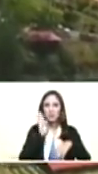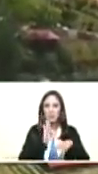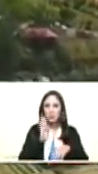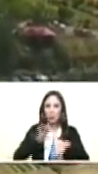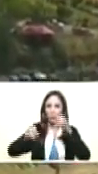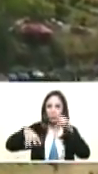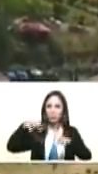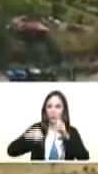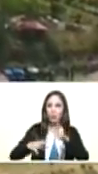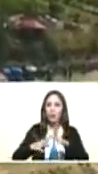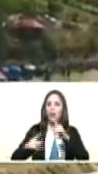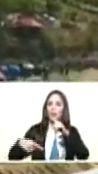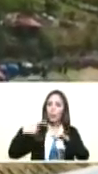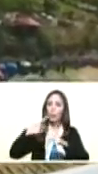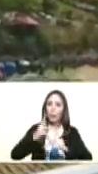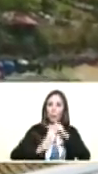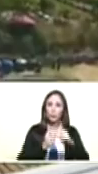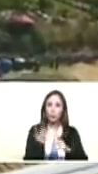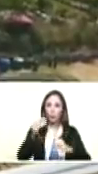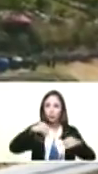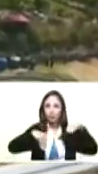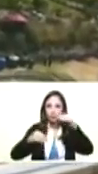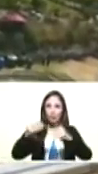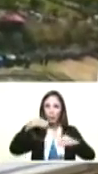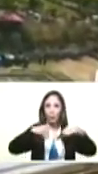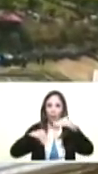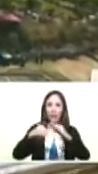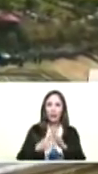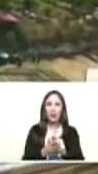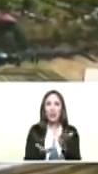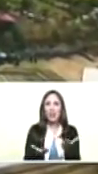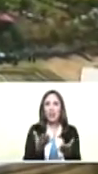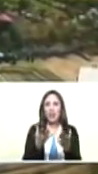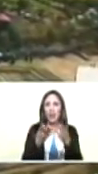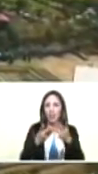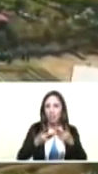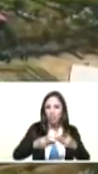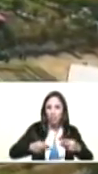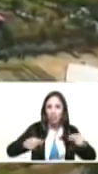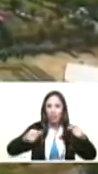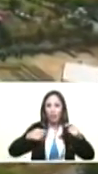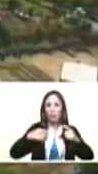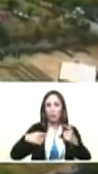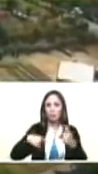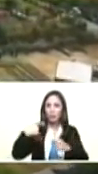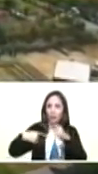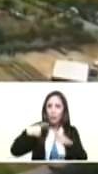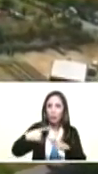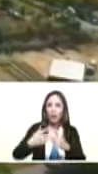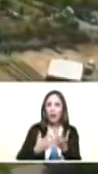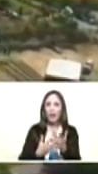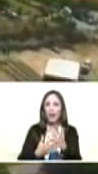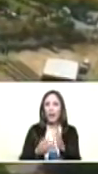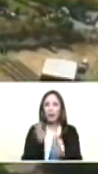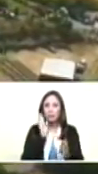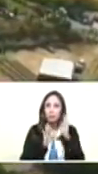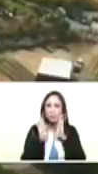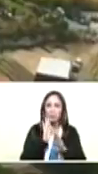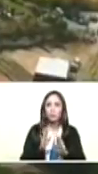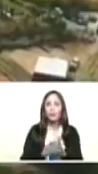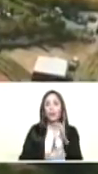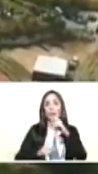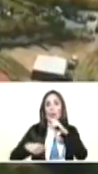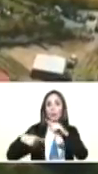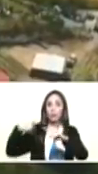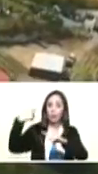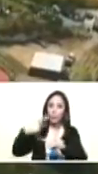producir el humus. El humus es el líquido con contenido orgánico con el cual regamos la tierra y